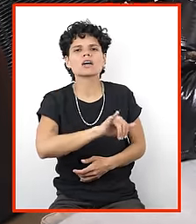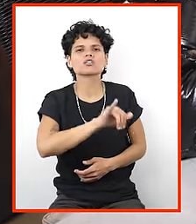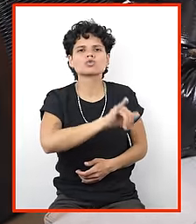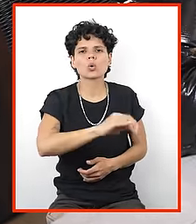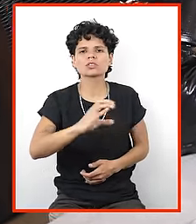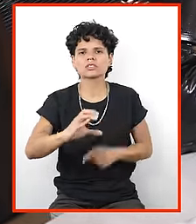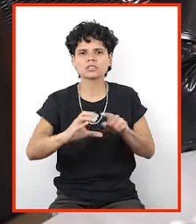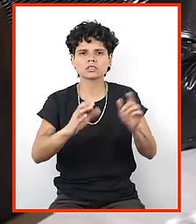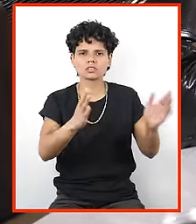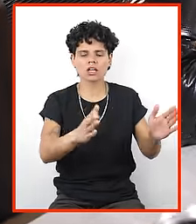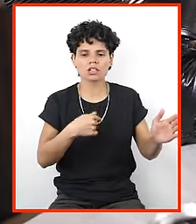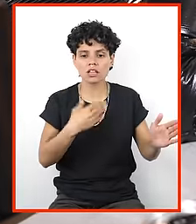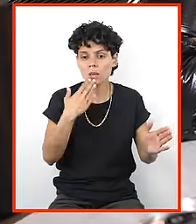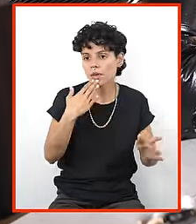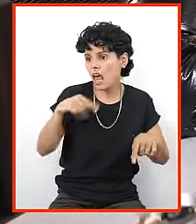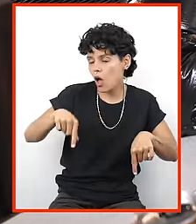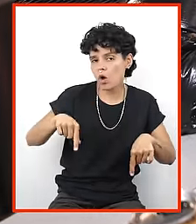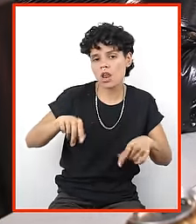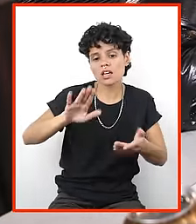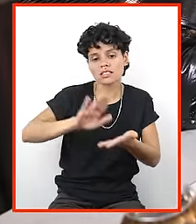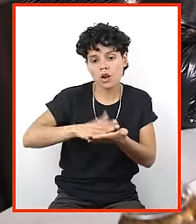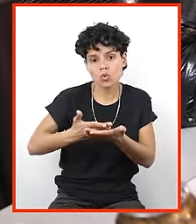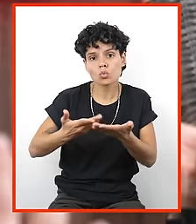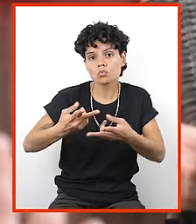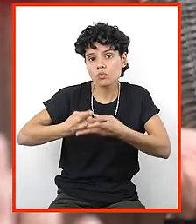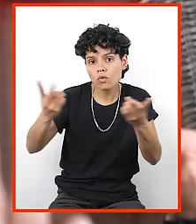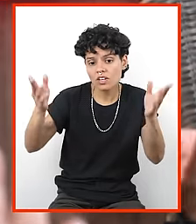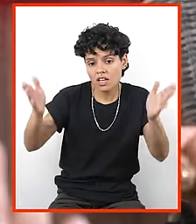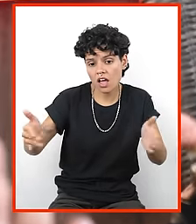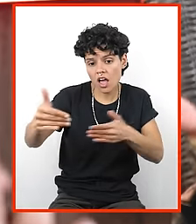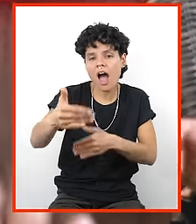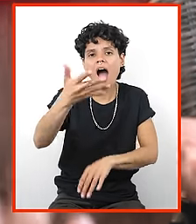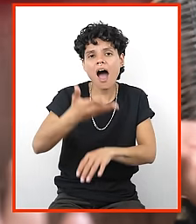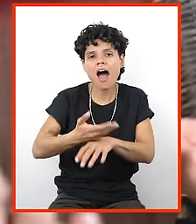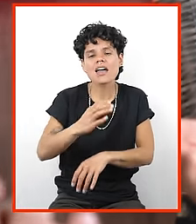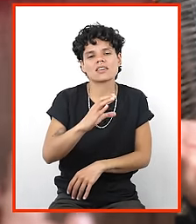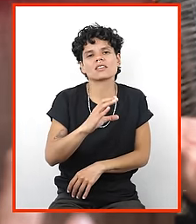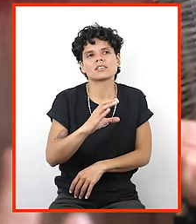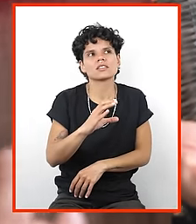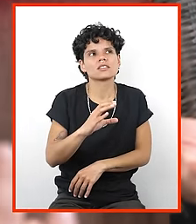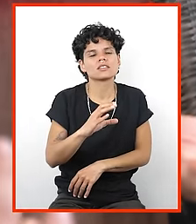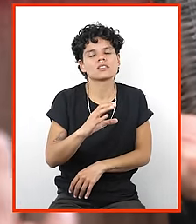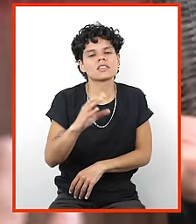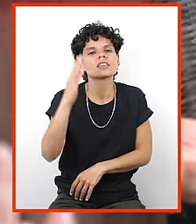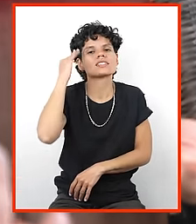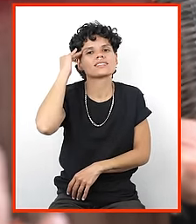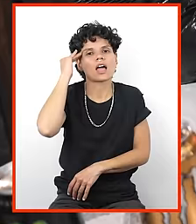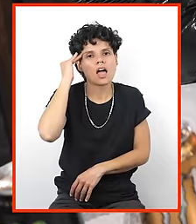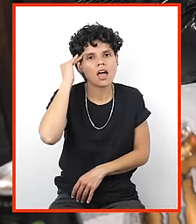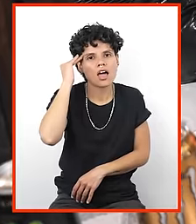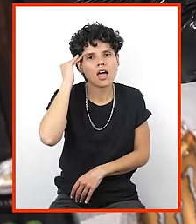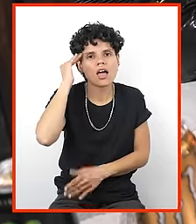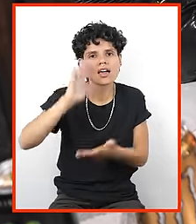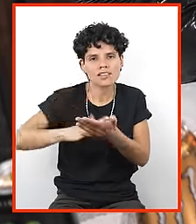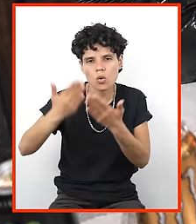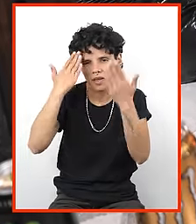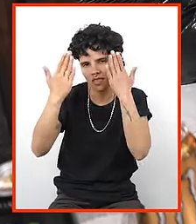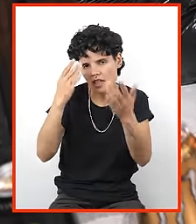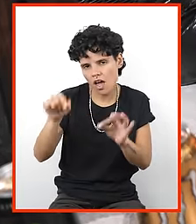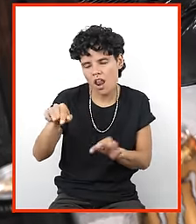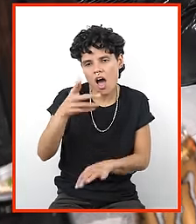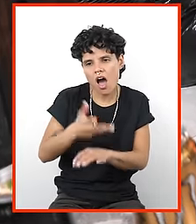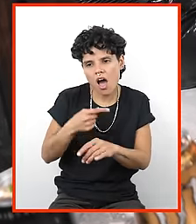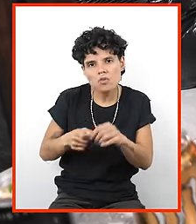por ejemplo, igual en los centros de salud pública hay servicios de salud mental y uno puede